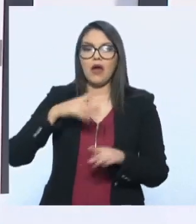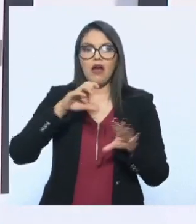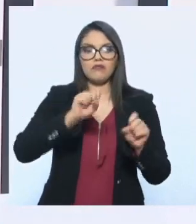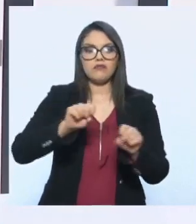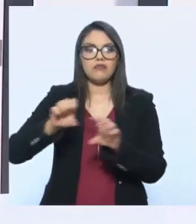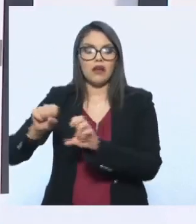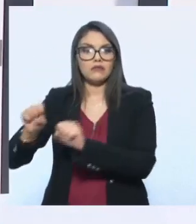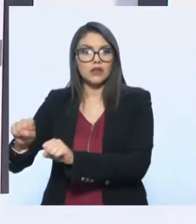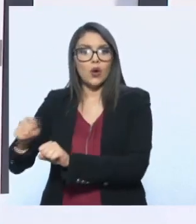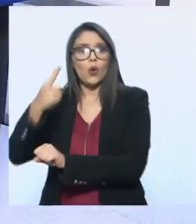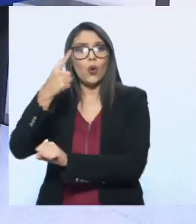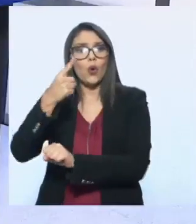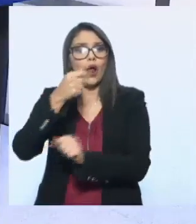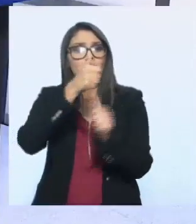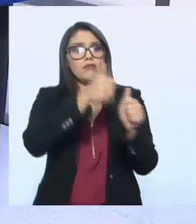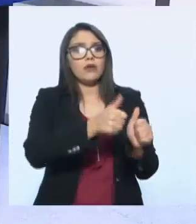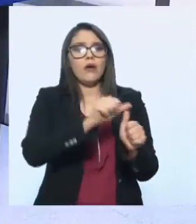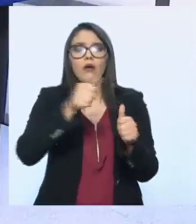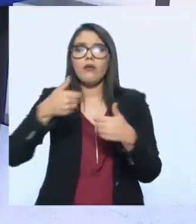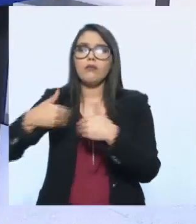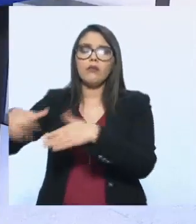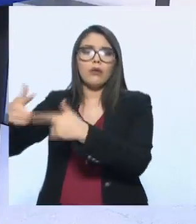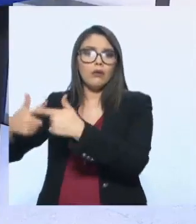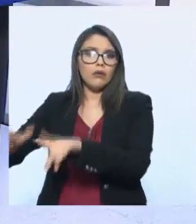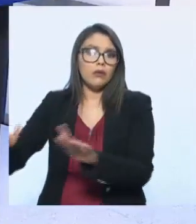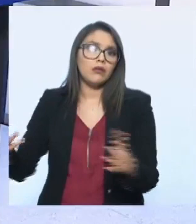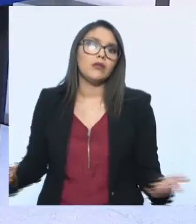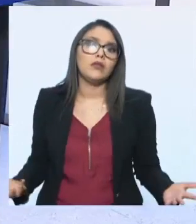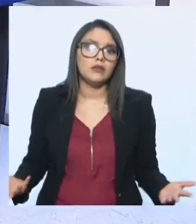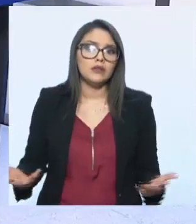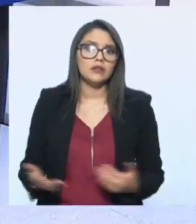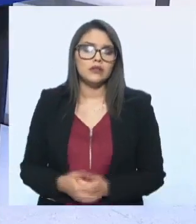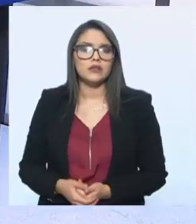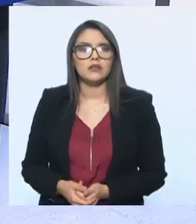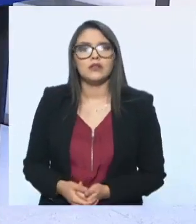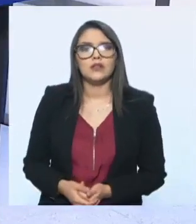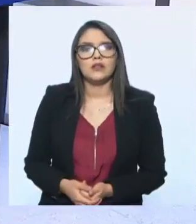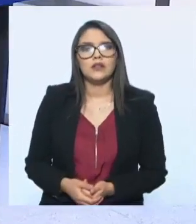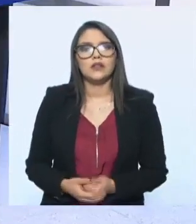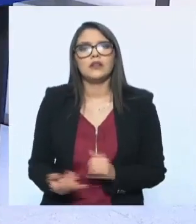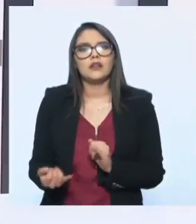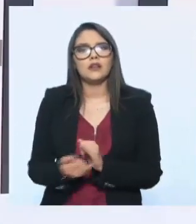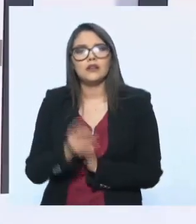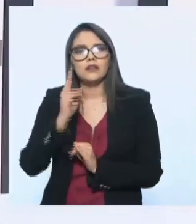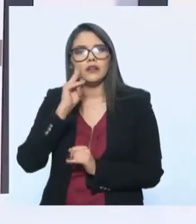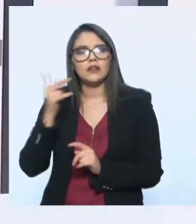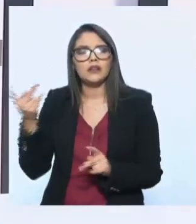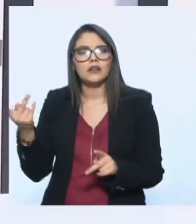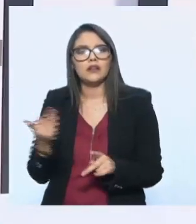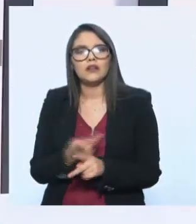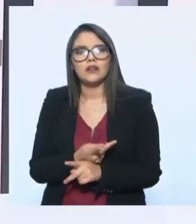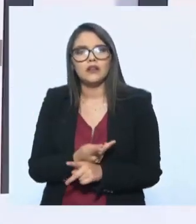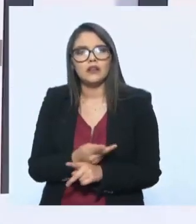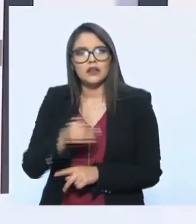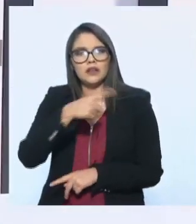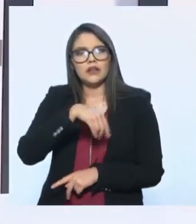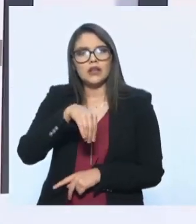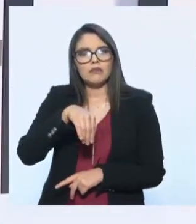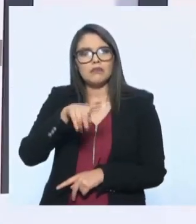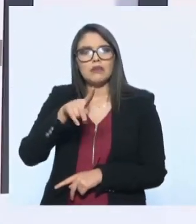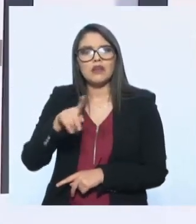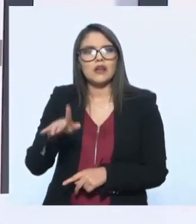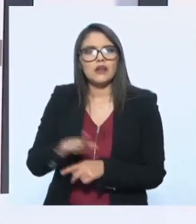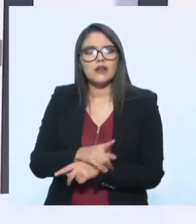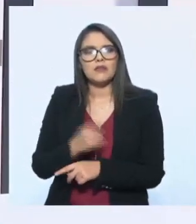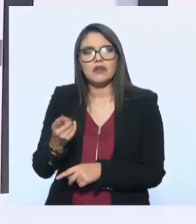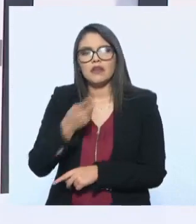eso porque se lo echaron a la borda, precisamente ¿quién? Pues un juez. Y también ver el actuar del Ministerio Público, porque es también de donde los